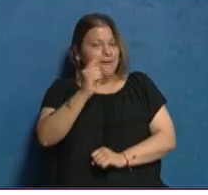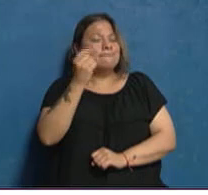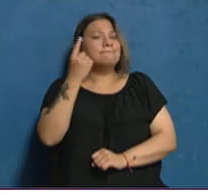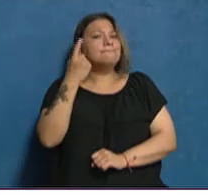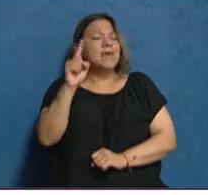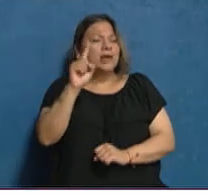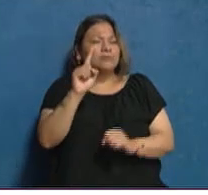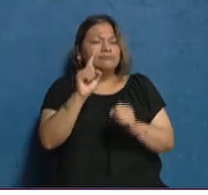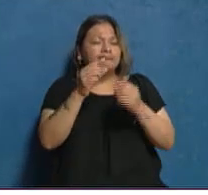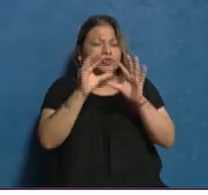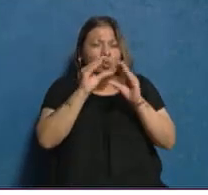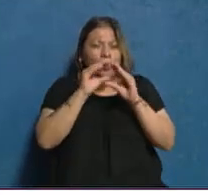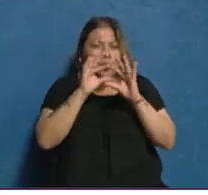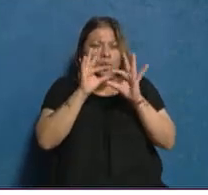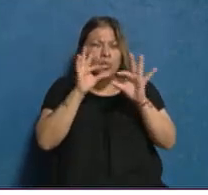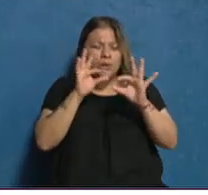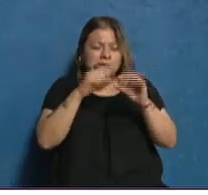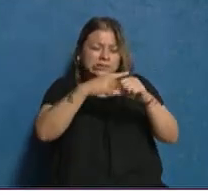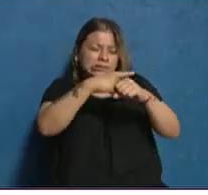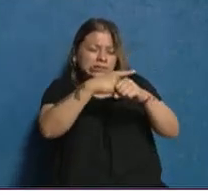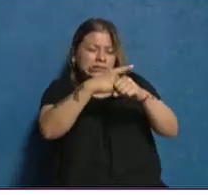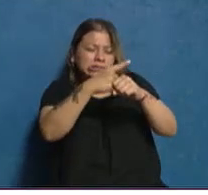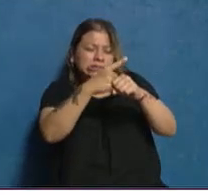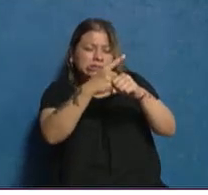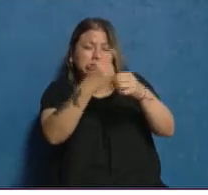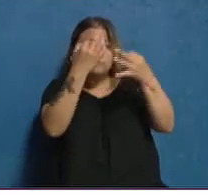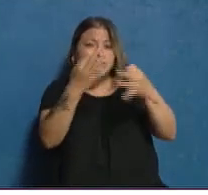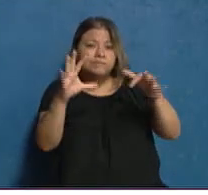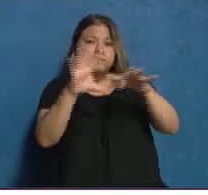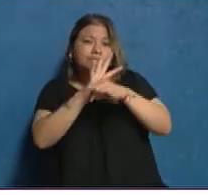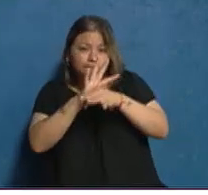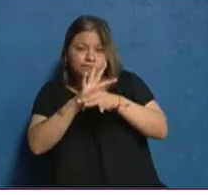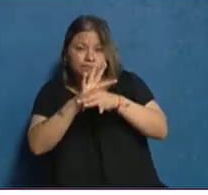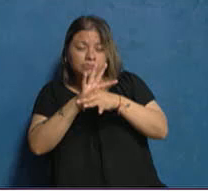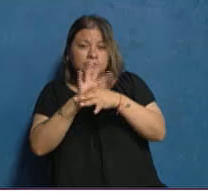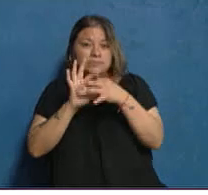medición exacta que esté en consonancia con los derechos de